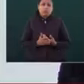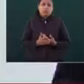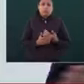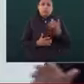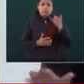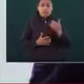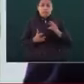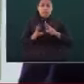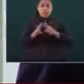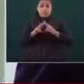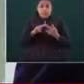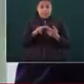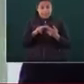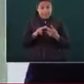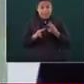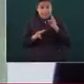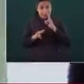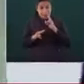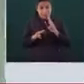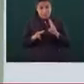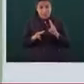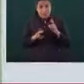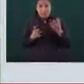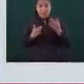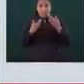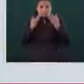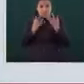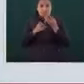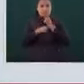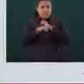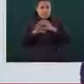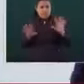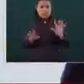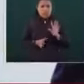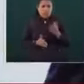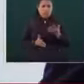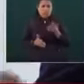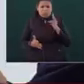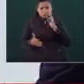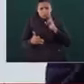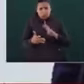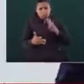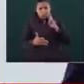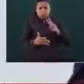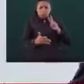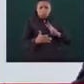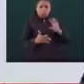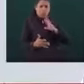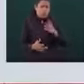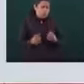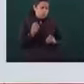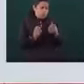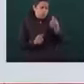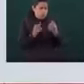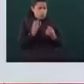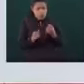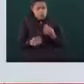Y las redes sociales, muy bien. Porque aunque hay bots,